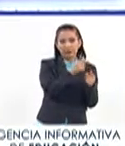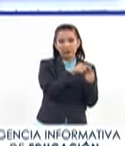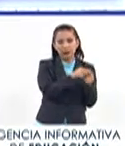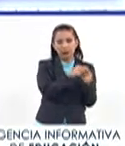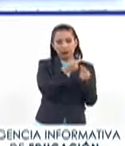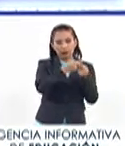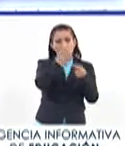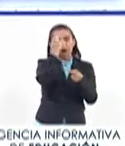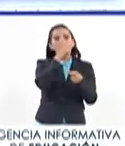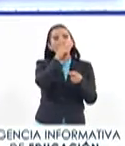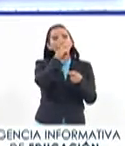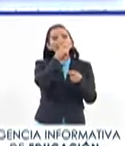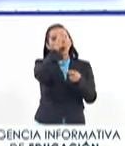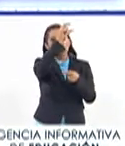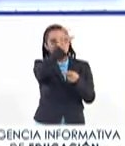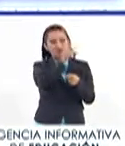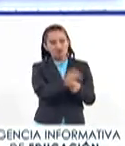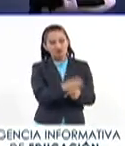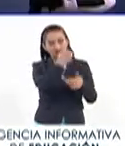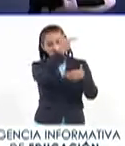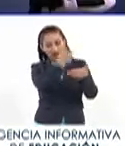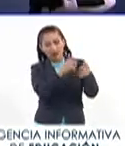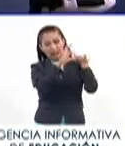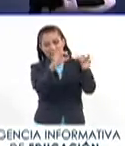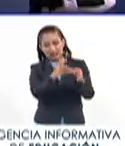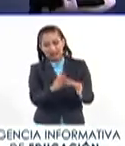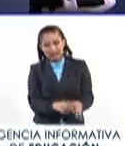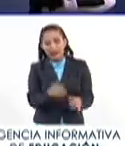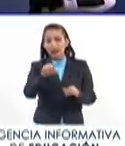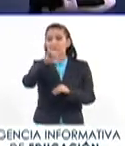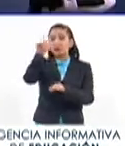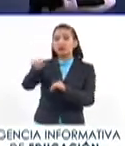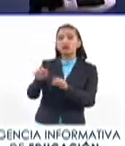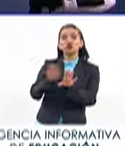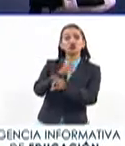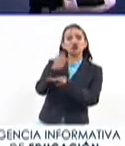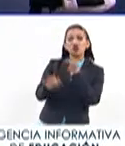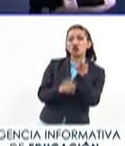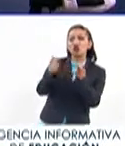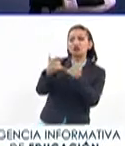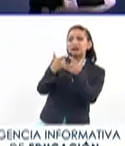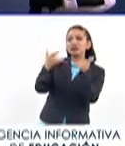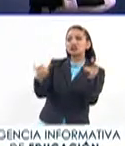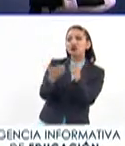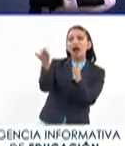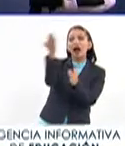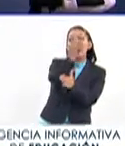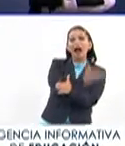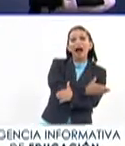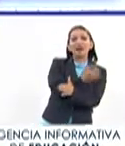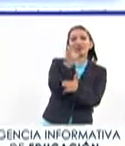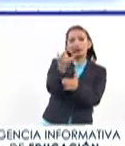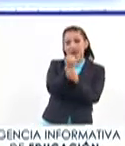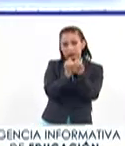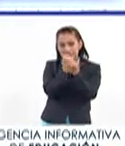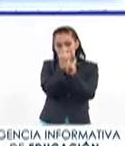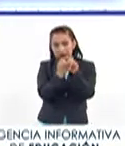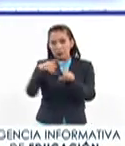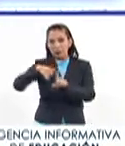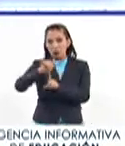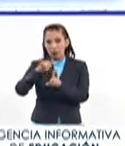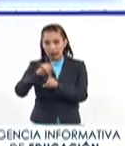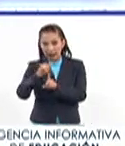el glosario más básico hasta todas las explicaciones con todos los antecedentes de estudios sobre